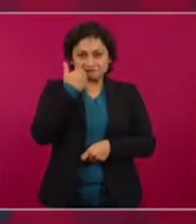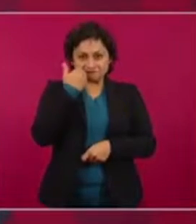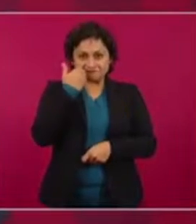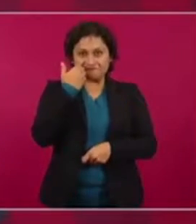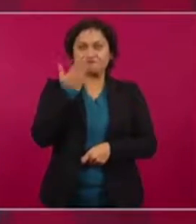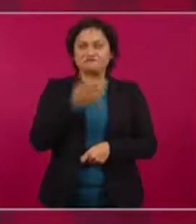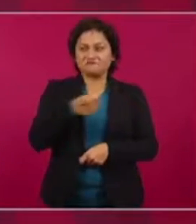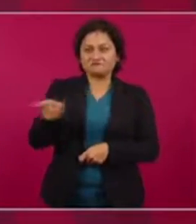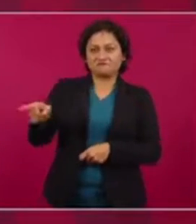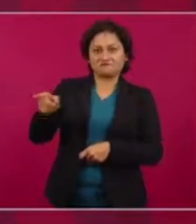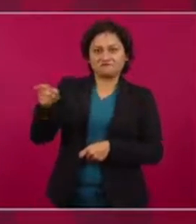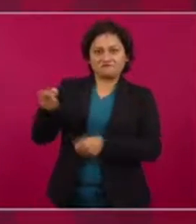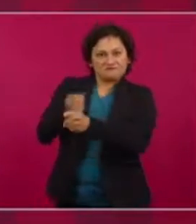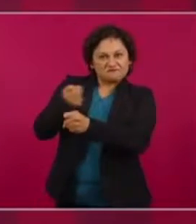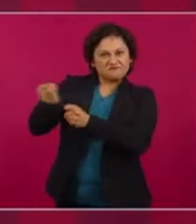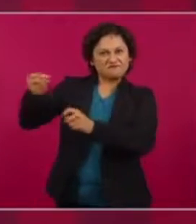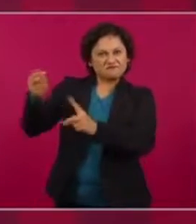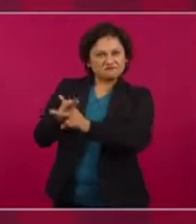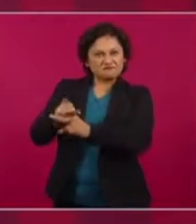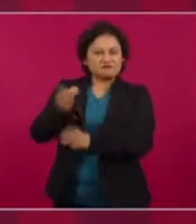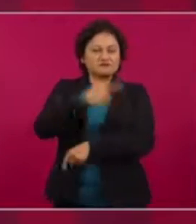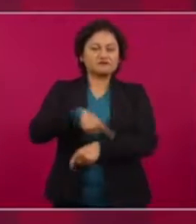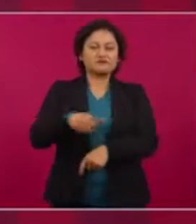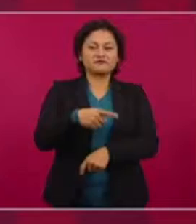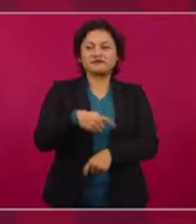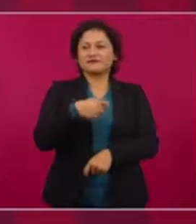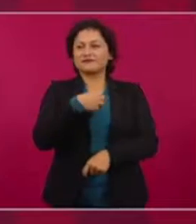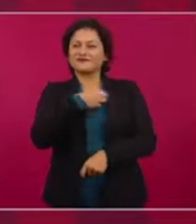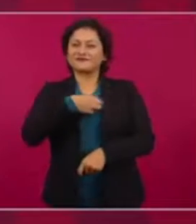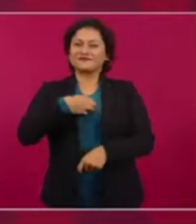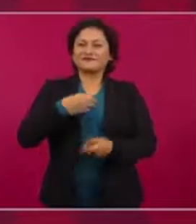alegría por estos actos abominables